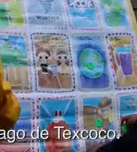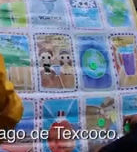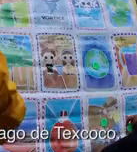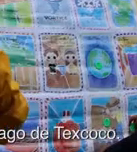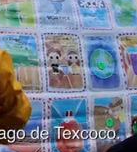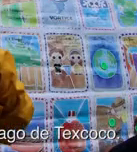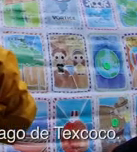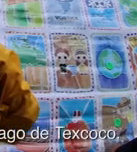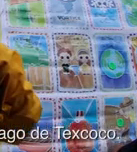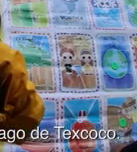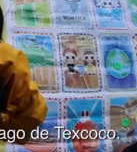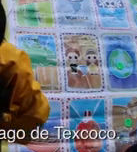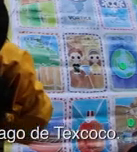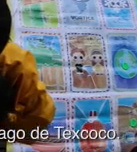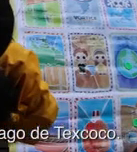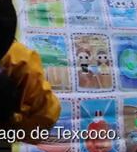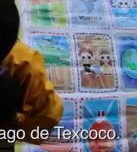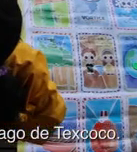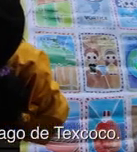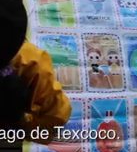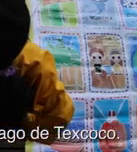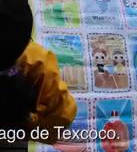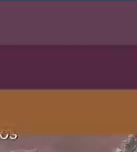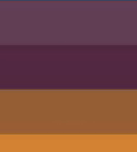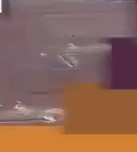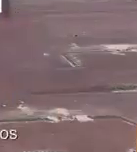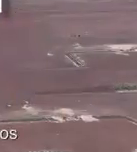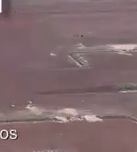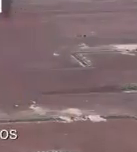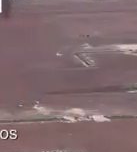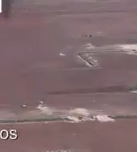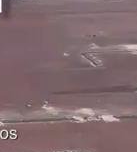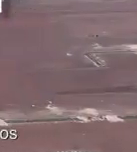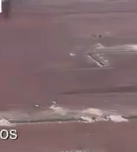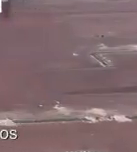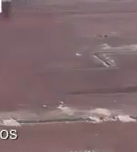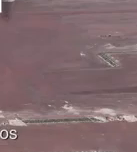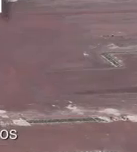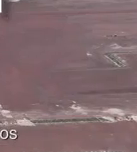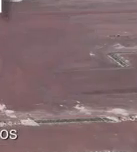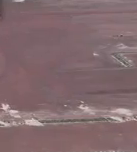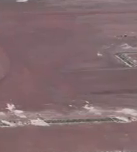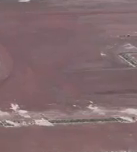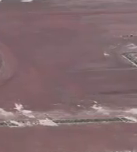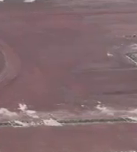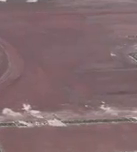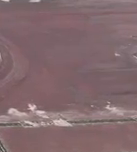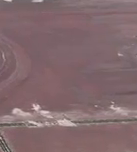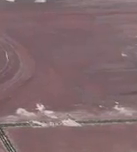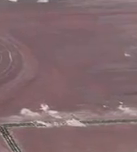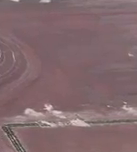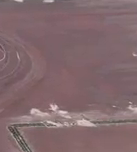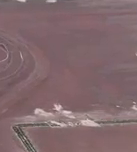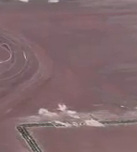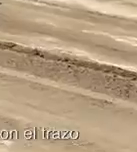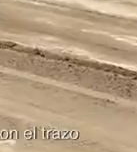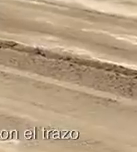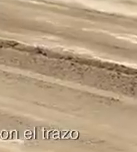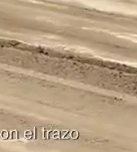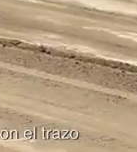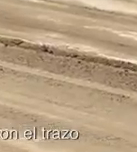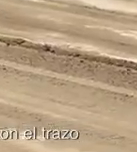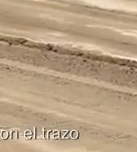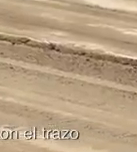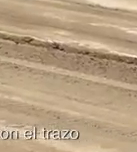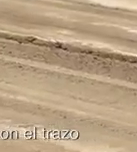con el fin de difundir el valor biocultural del lago de Texcoco. En áreas del Jardín Central se realizan trabajos para el retiro de vegetación invasora.